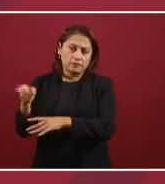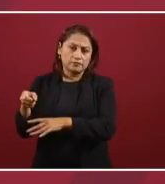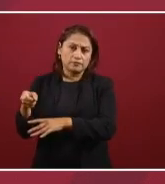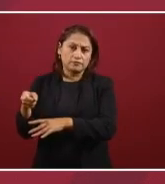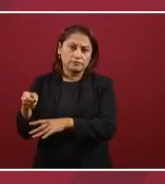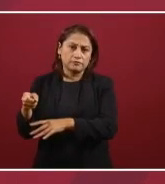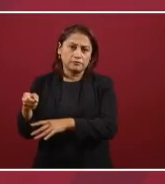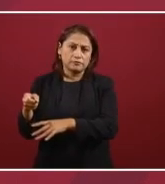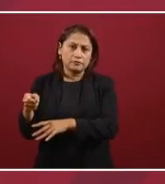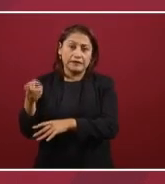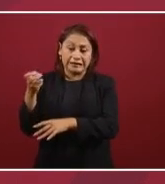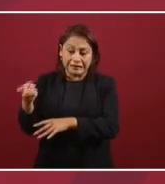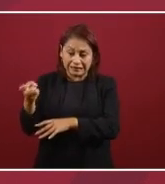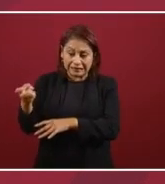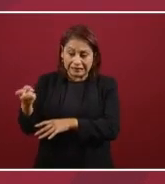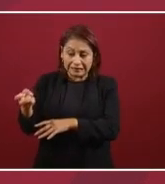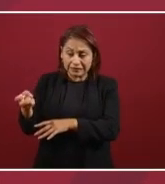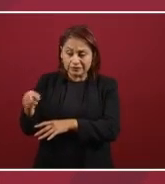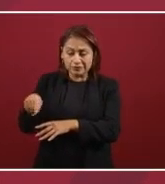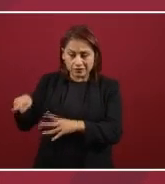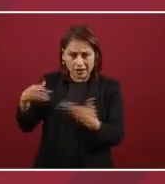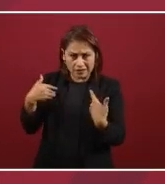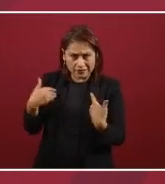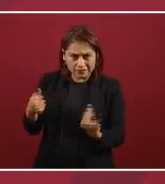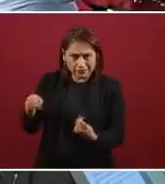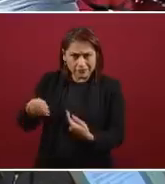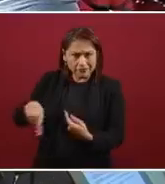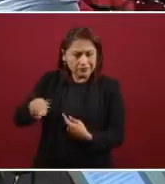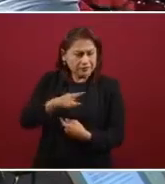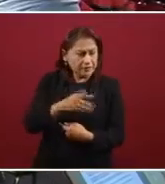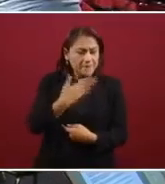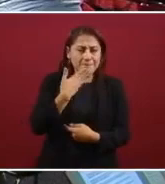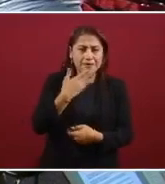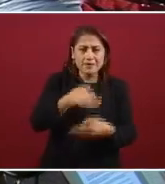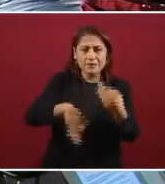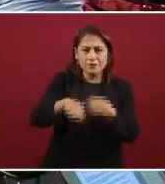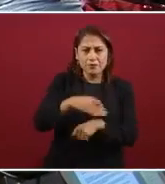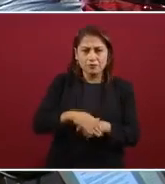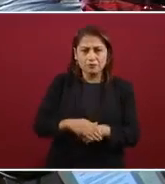y que no puede ser que por intereses